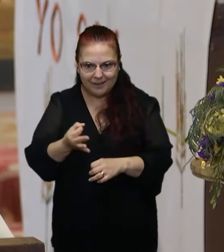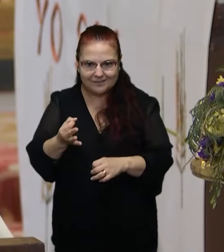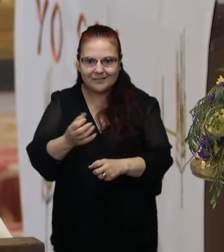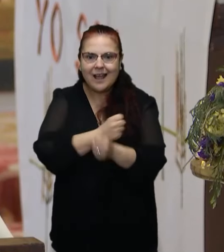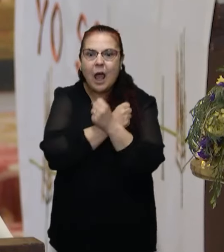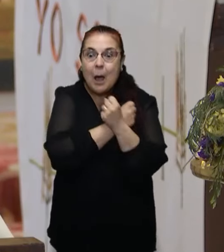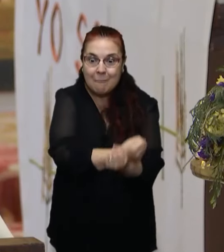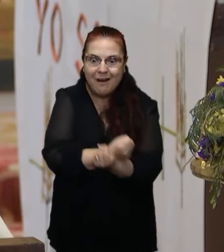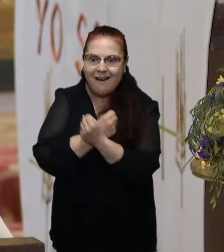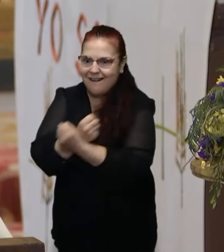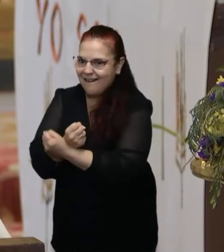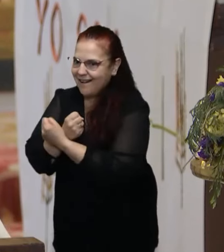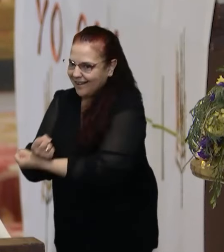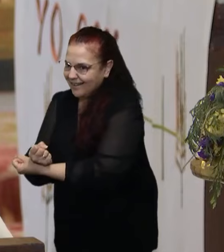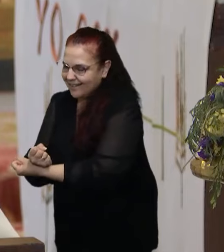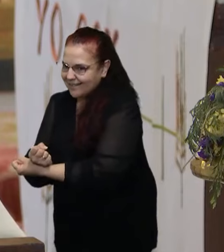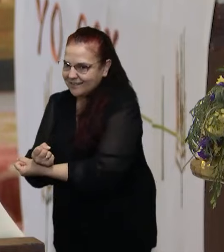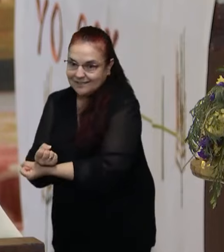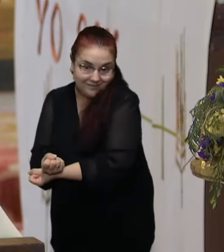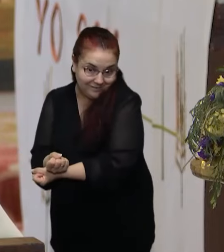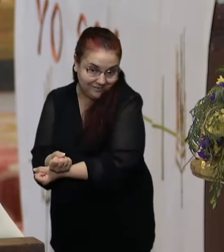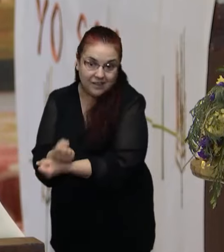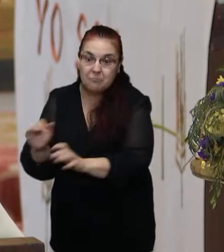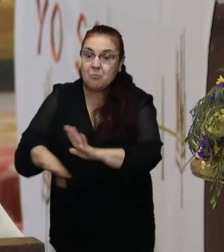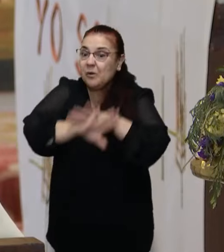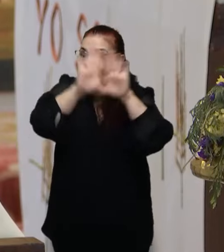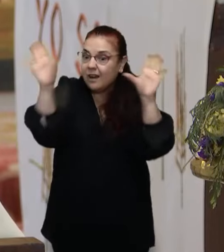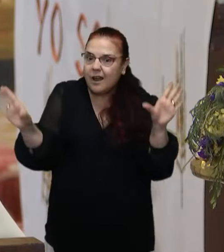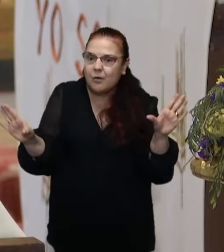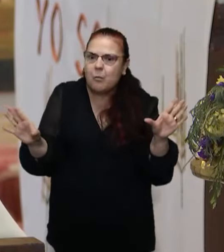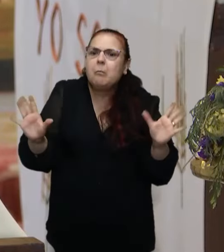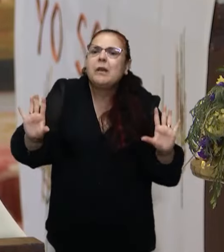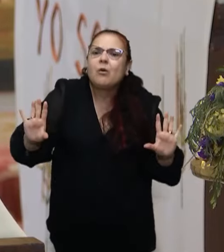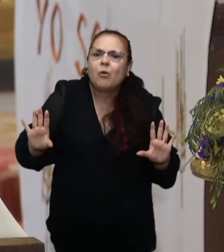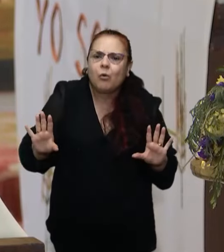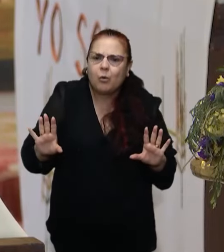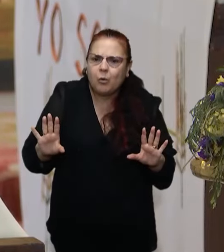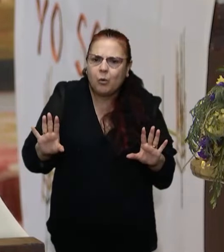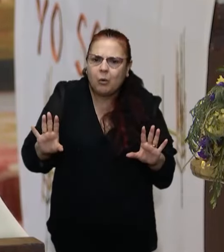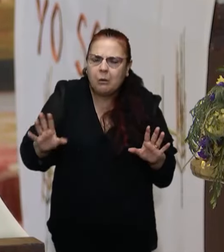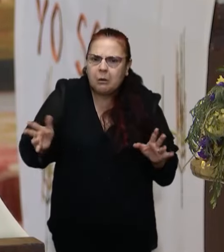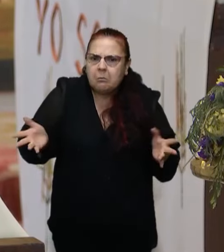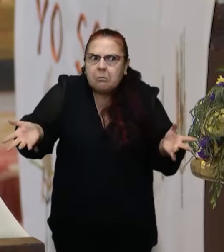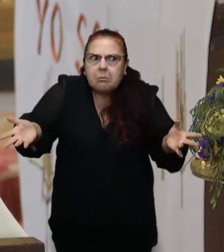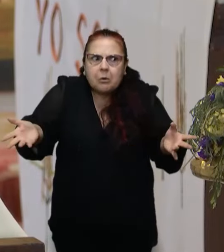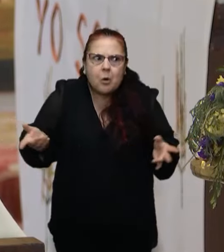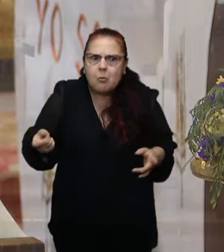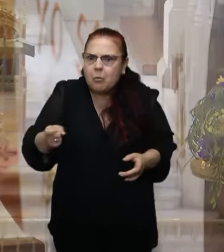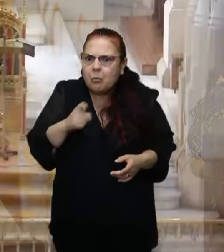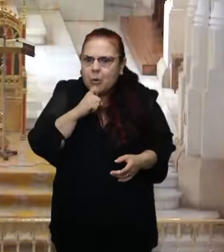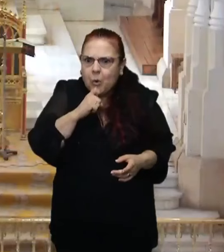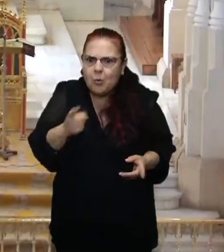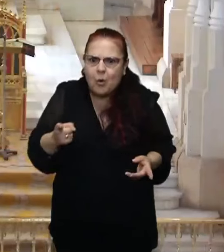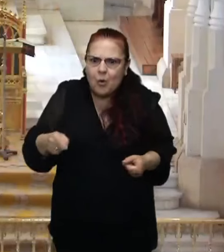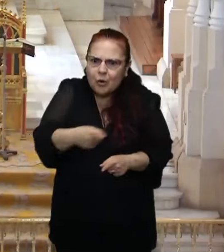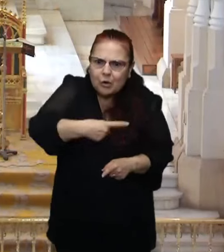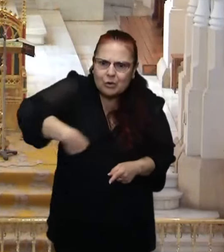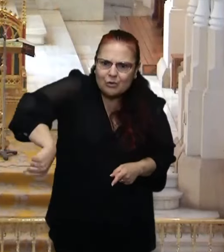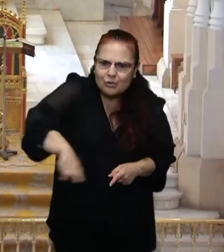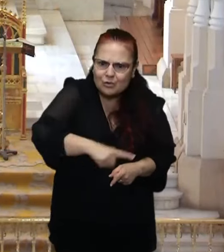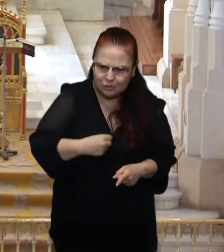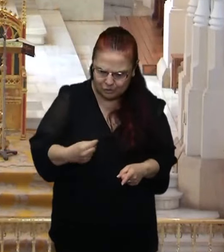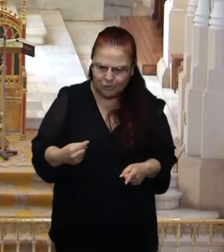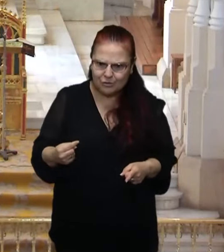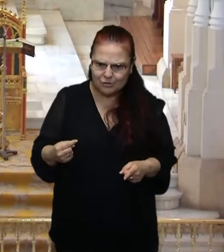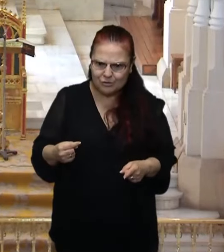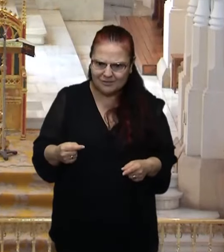Tenemos que amar, y todos lo tenemos muy claro, pero parece como que nosotros fuésemos los autores de